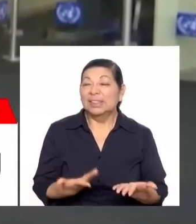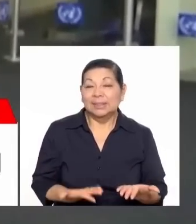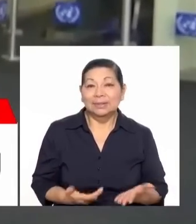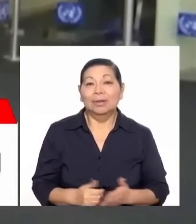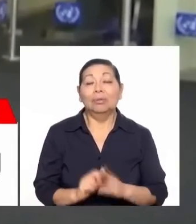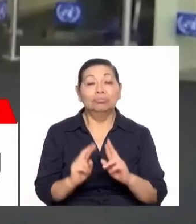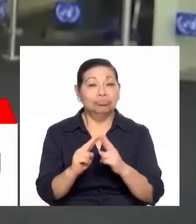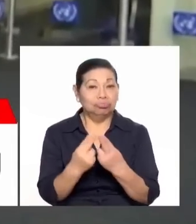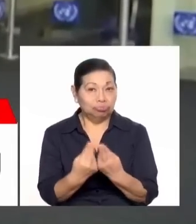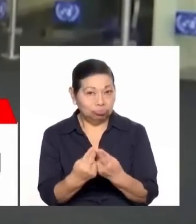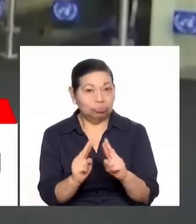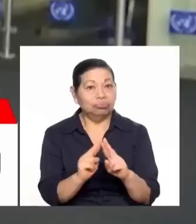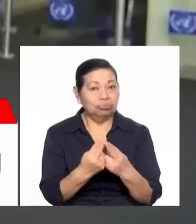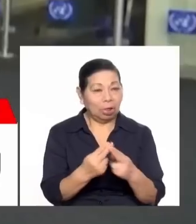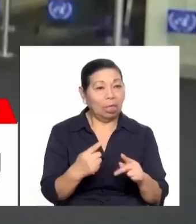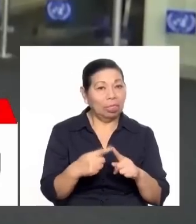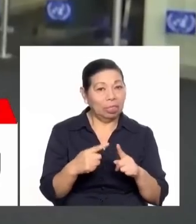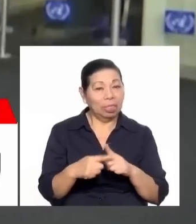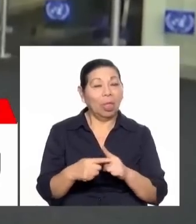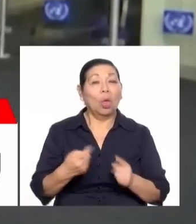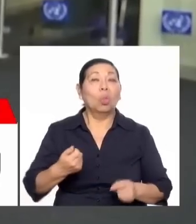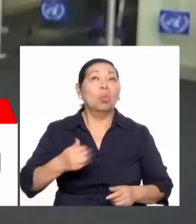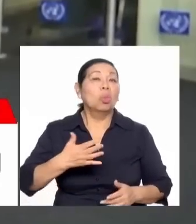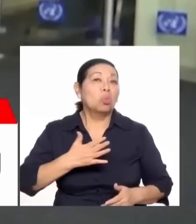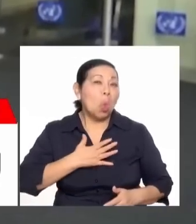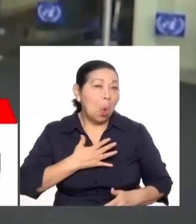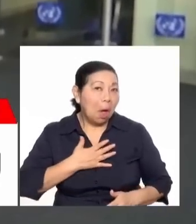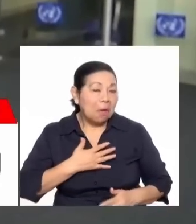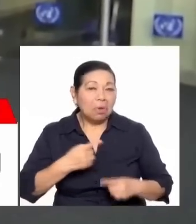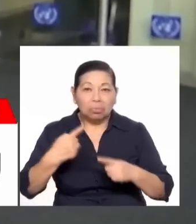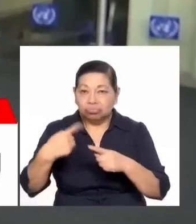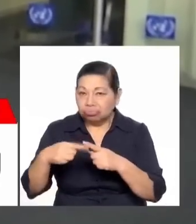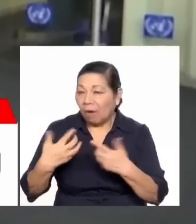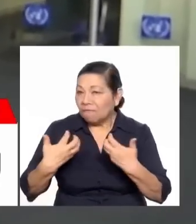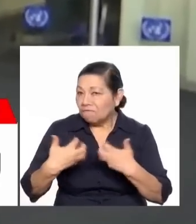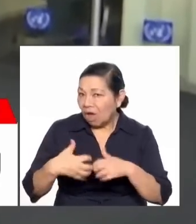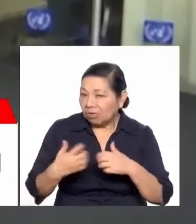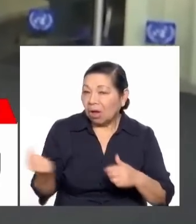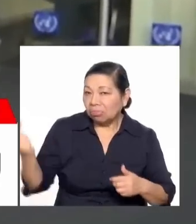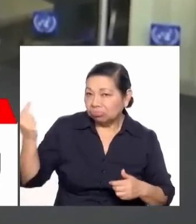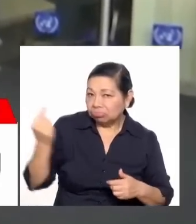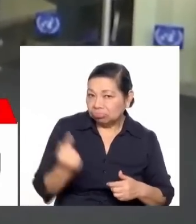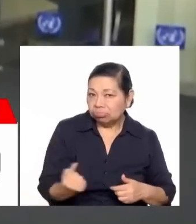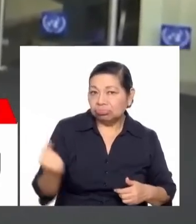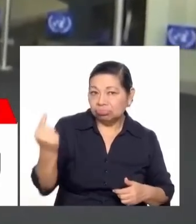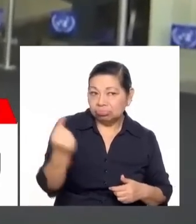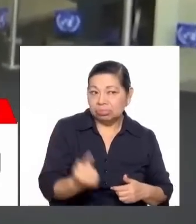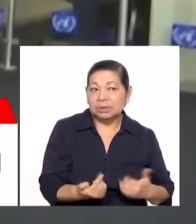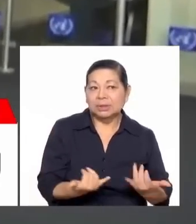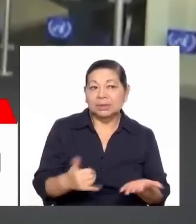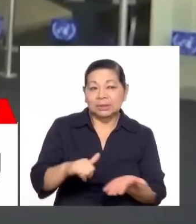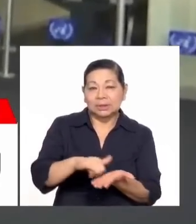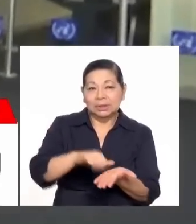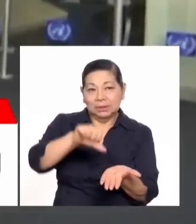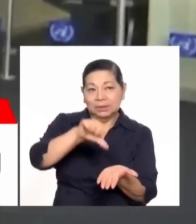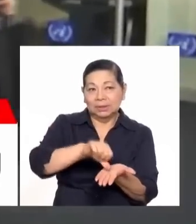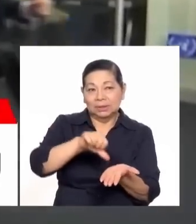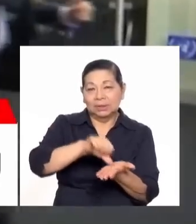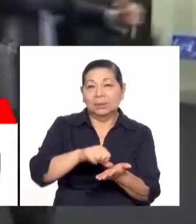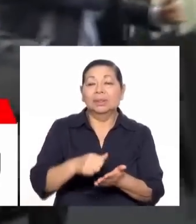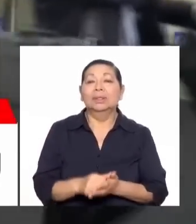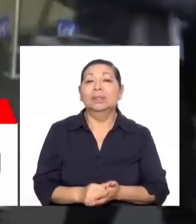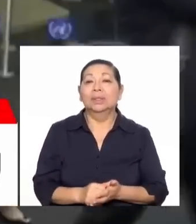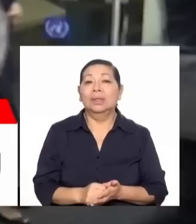de las reuniones con los empresarios que han llegado hasta Manhattan, Nueva York,